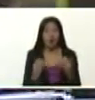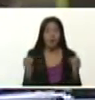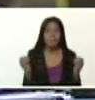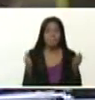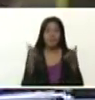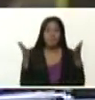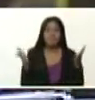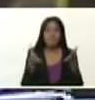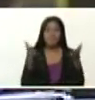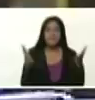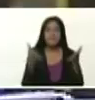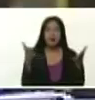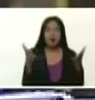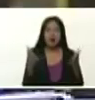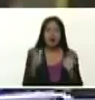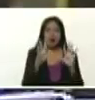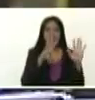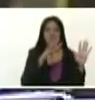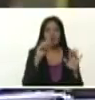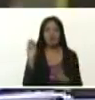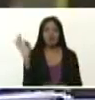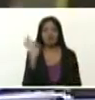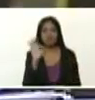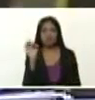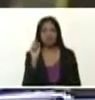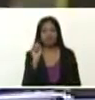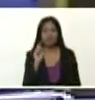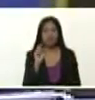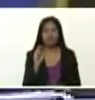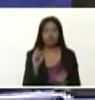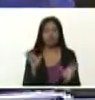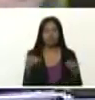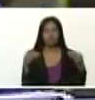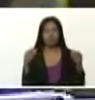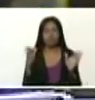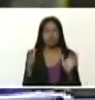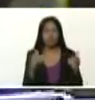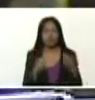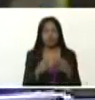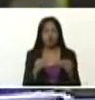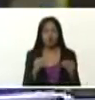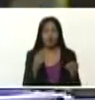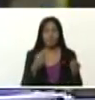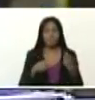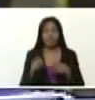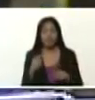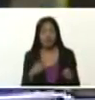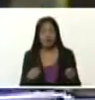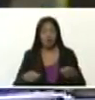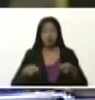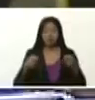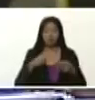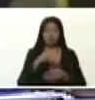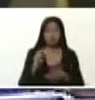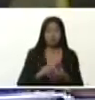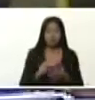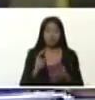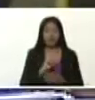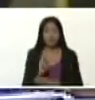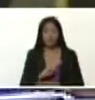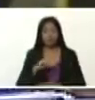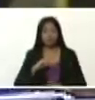surtiendo el 90% de las necesidades de cartón de todo el mercado nacional. Y pronto vamos a